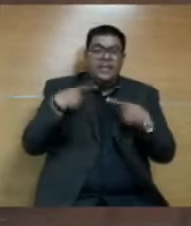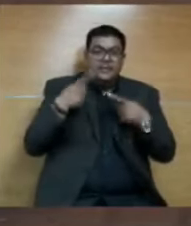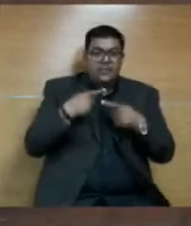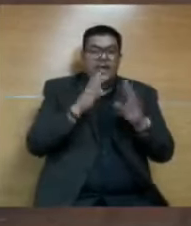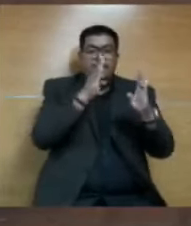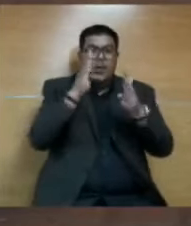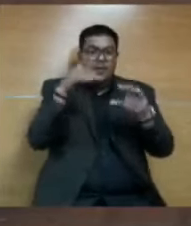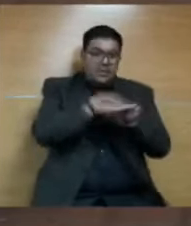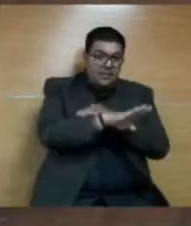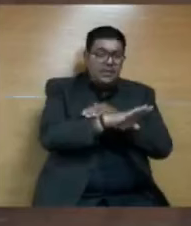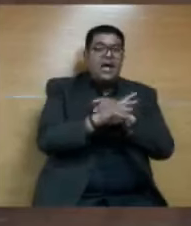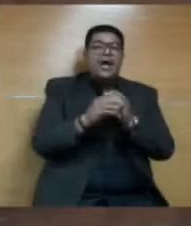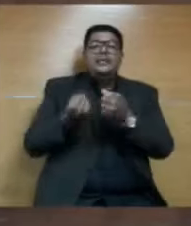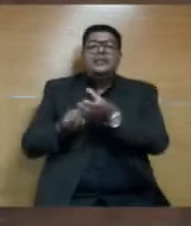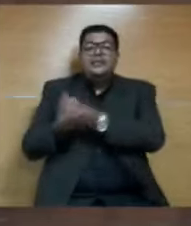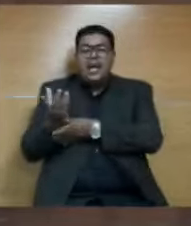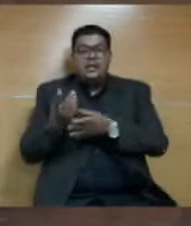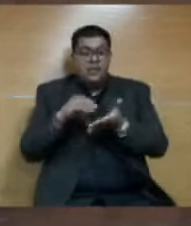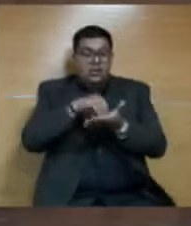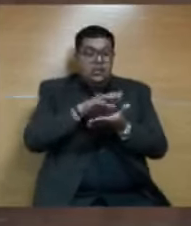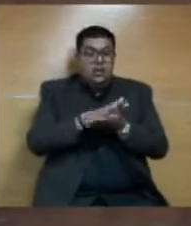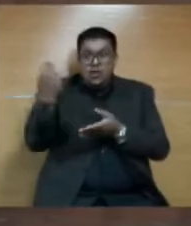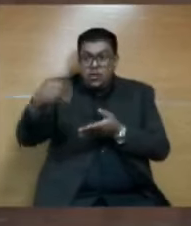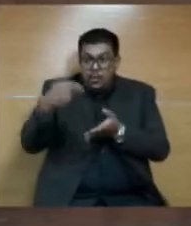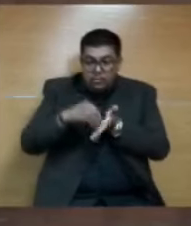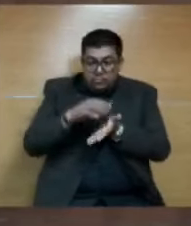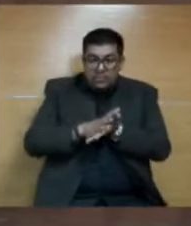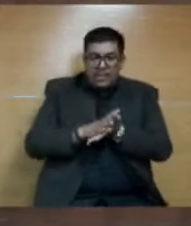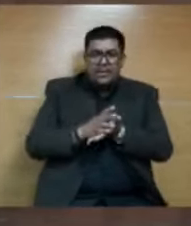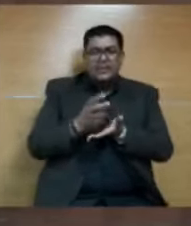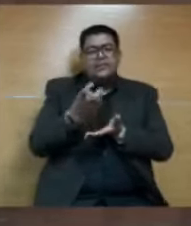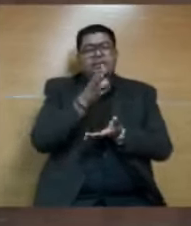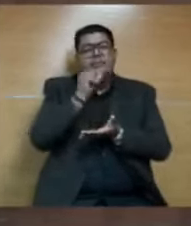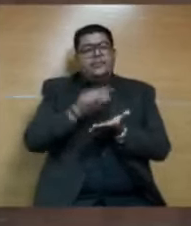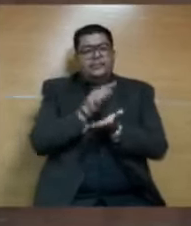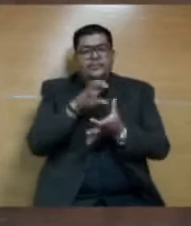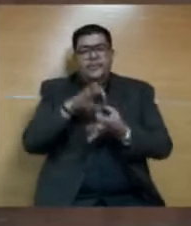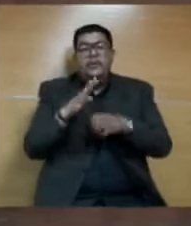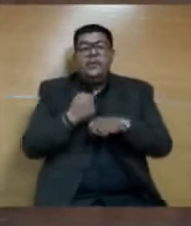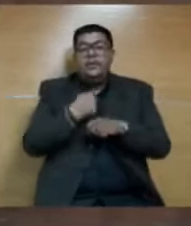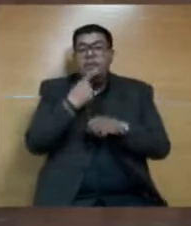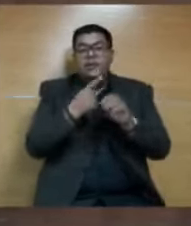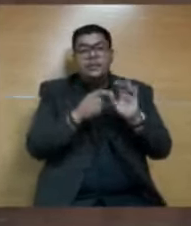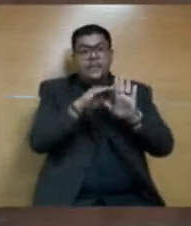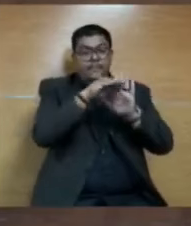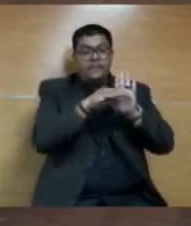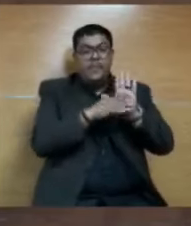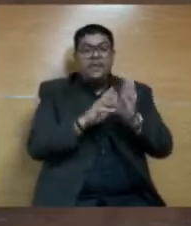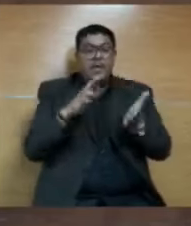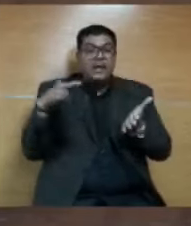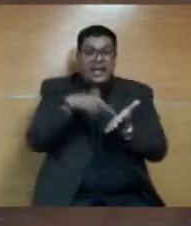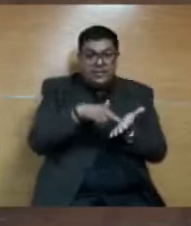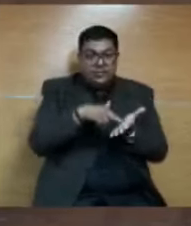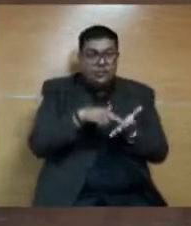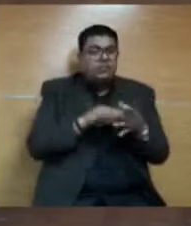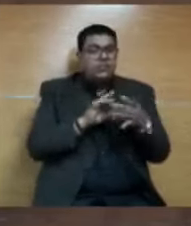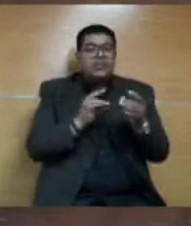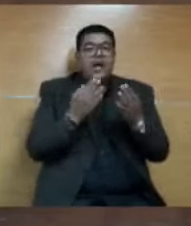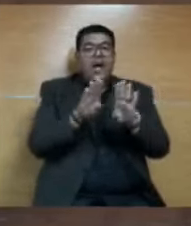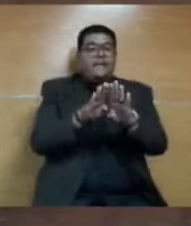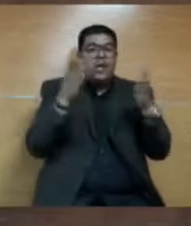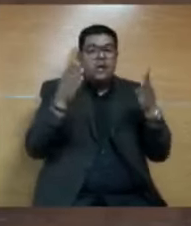bodega, se propone calificarlo como inoperante, toda vez que los datos exigidos en la bitácora relativos a la apertura y cierre